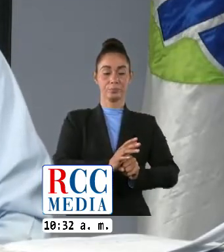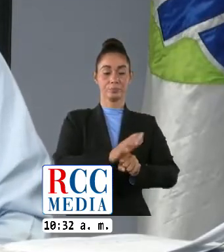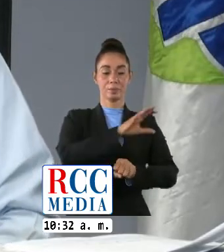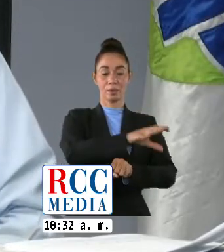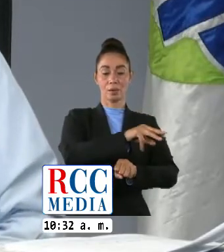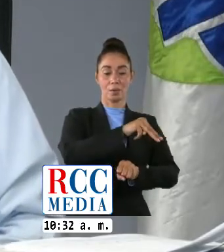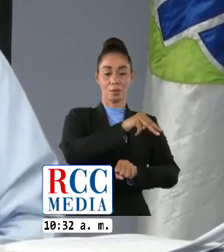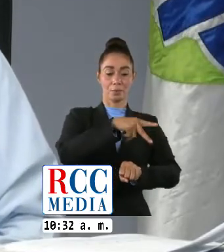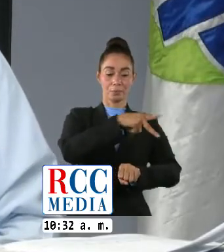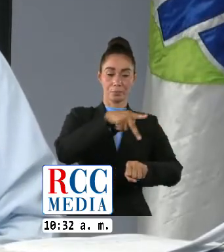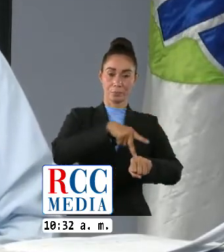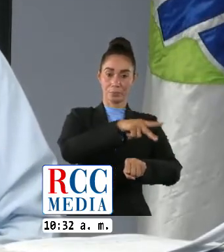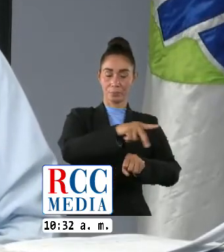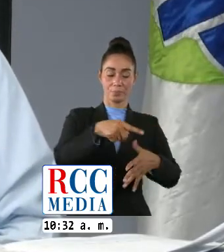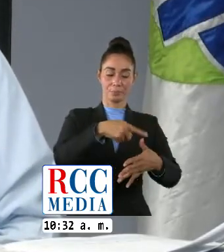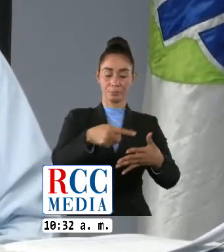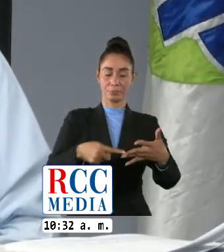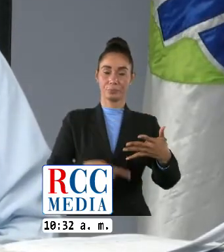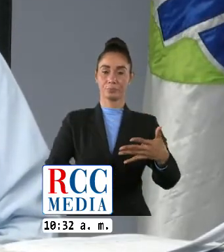por provincia ha sido la siguiente: